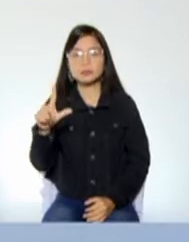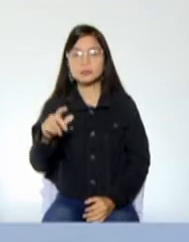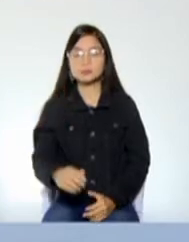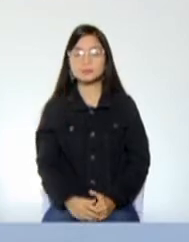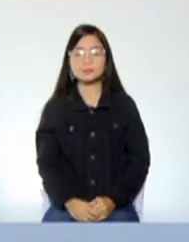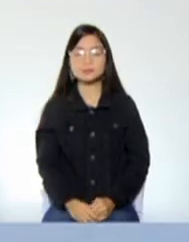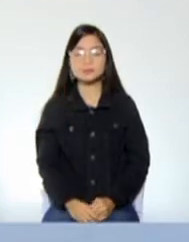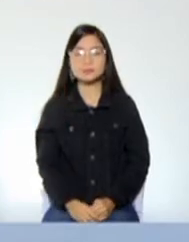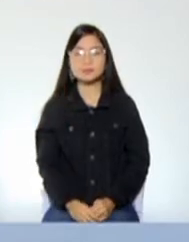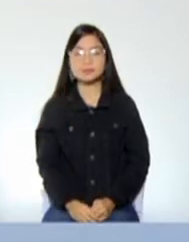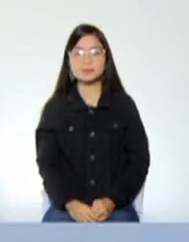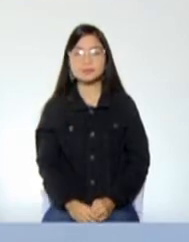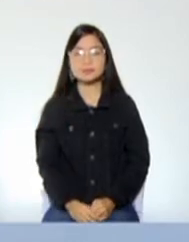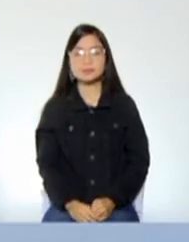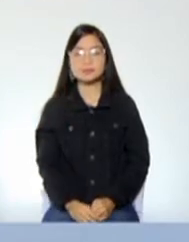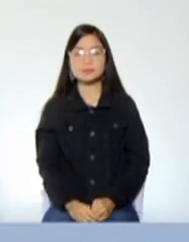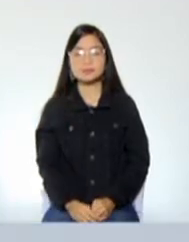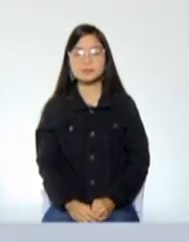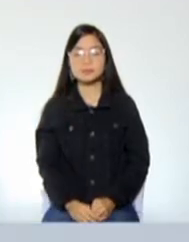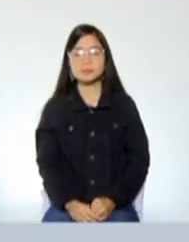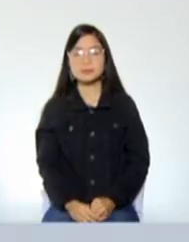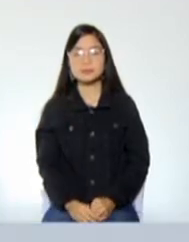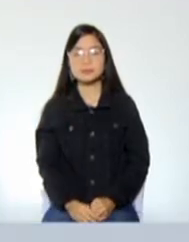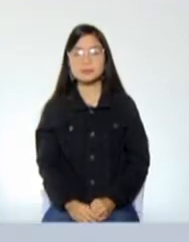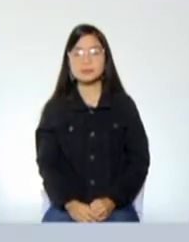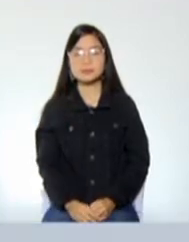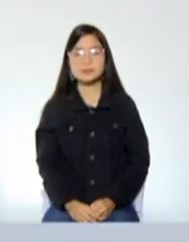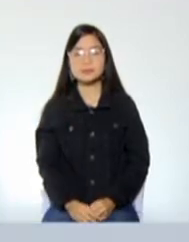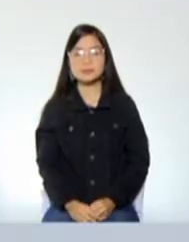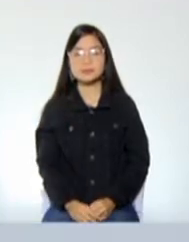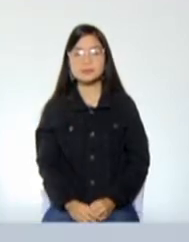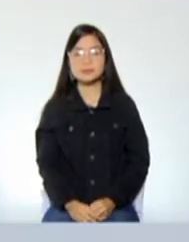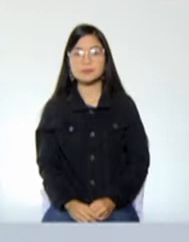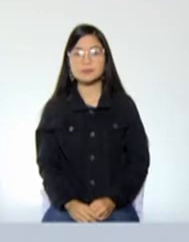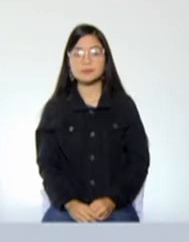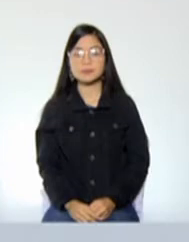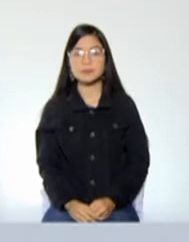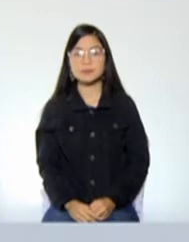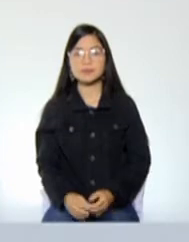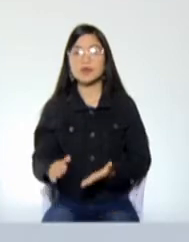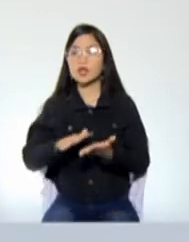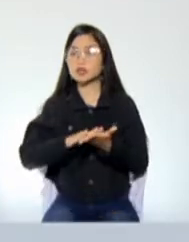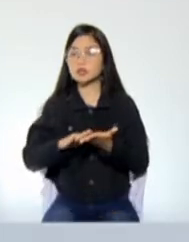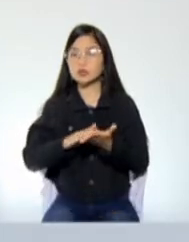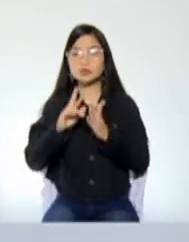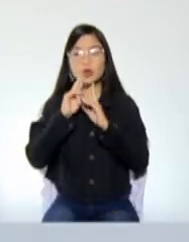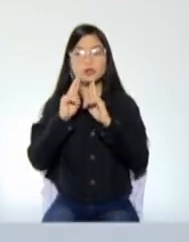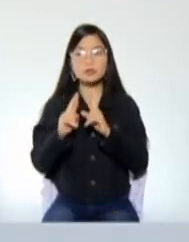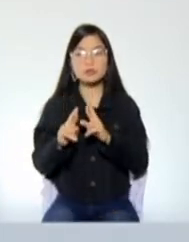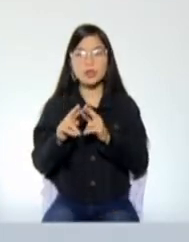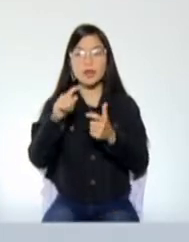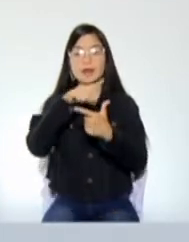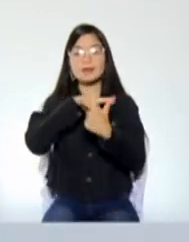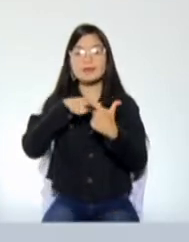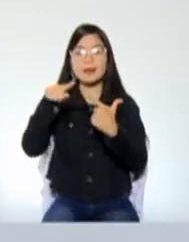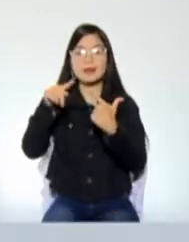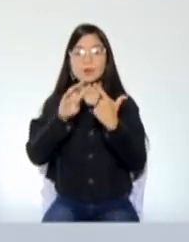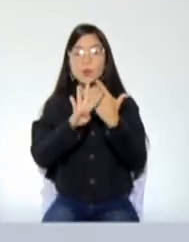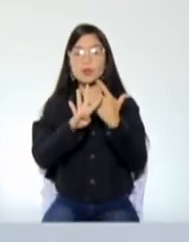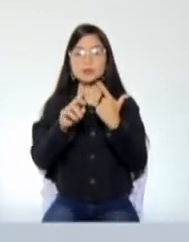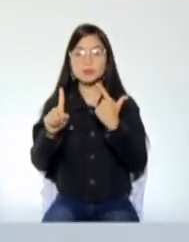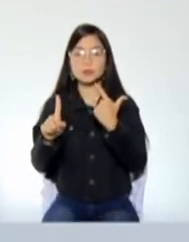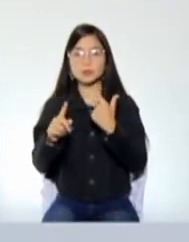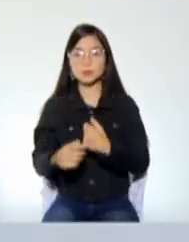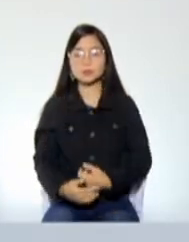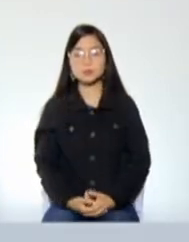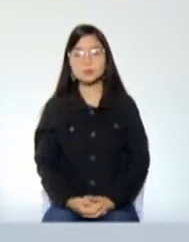exacto, nosotros podemos decir que sencillamente nuestro resultado es raíz de 41.